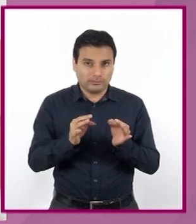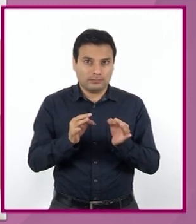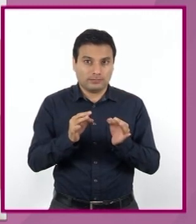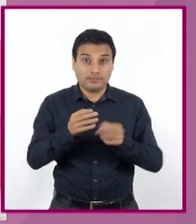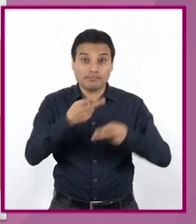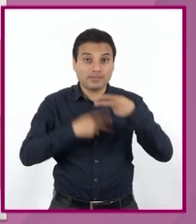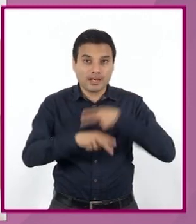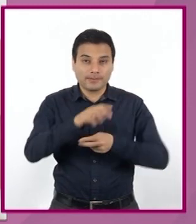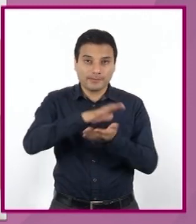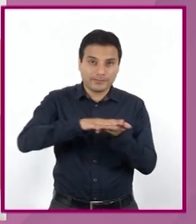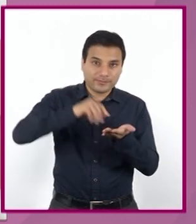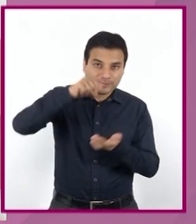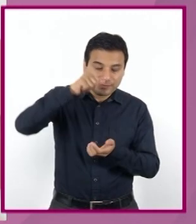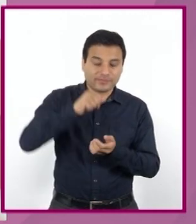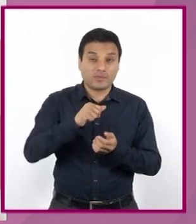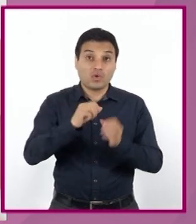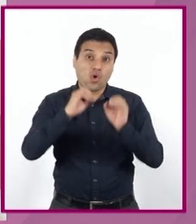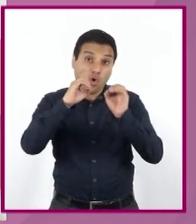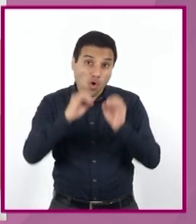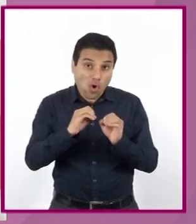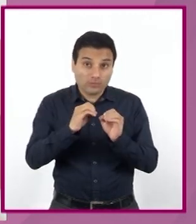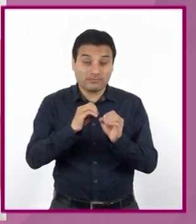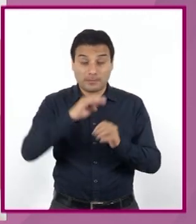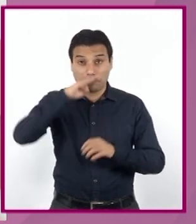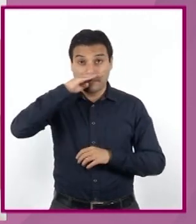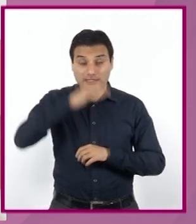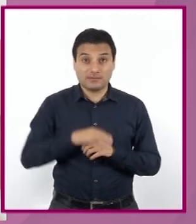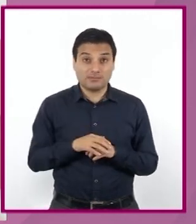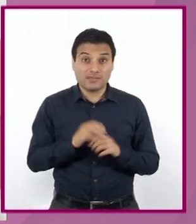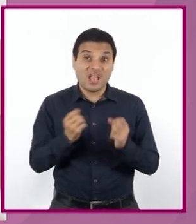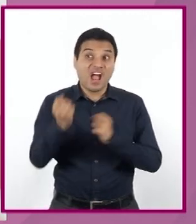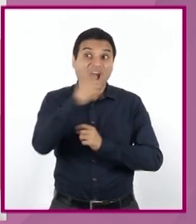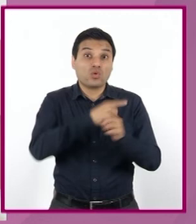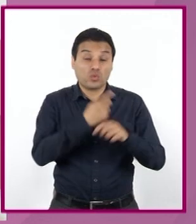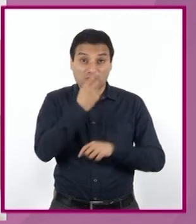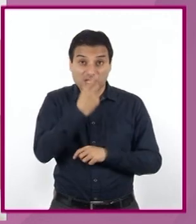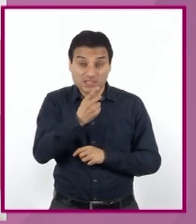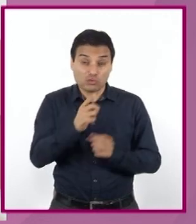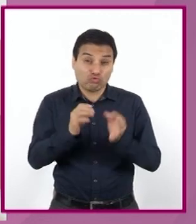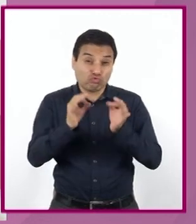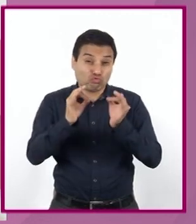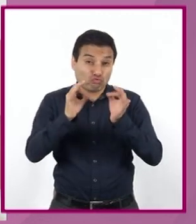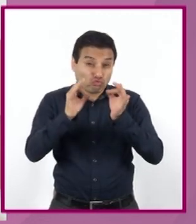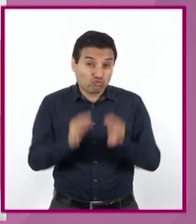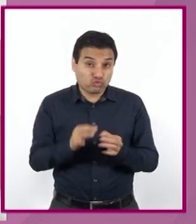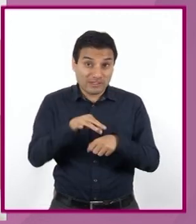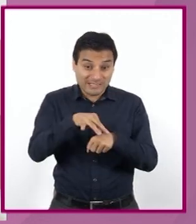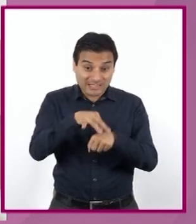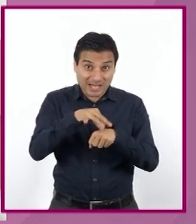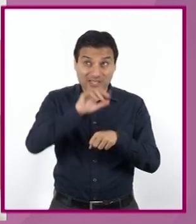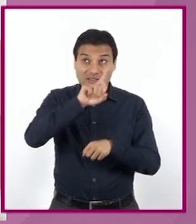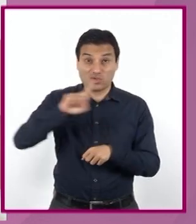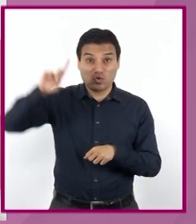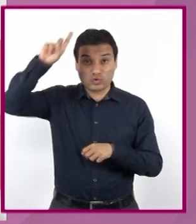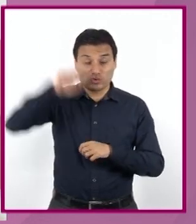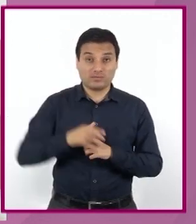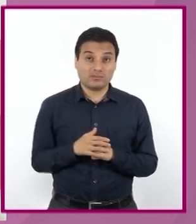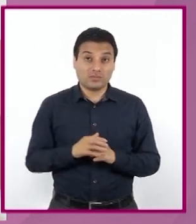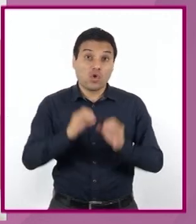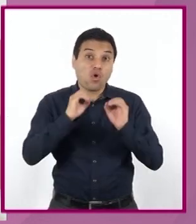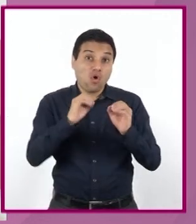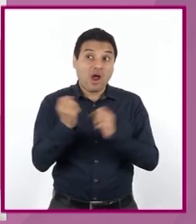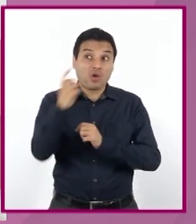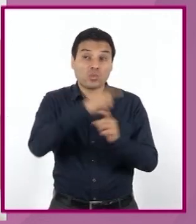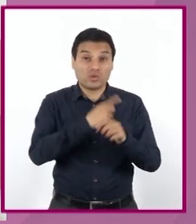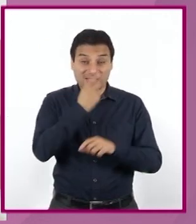que la de otros era de maíz, que algunos más se dijeron hechos de la misma carne de sus dioses, y que otros